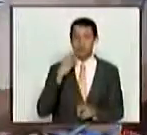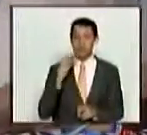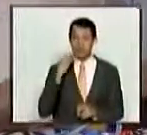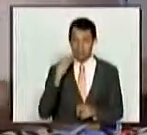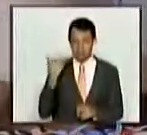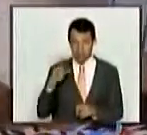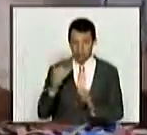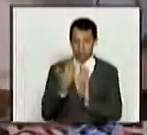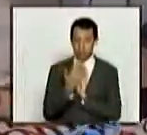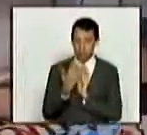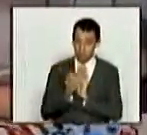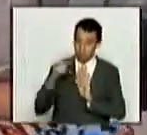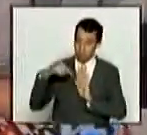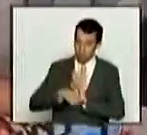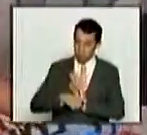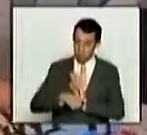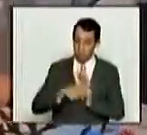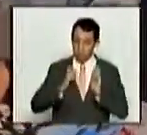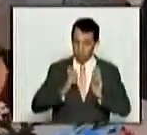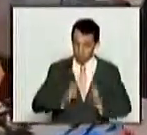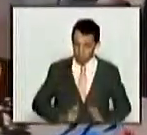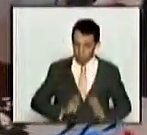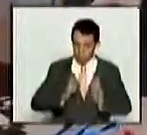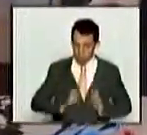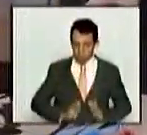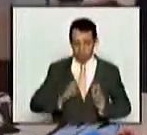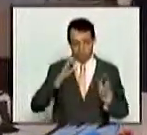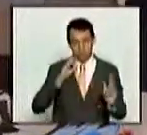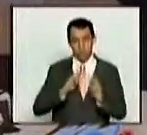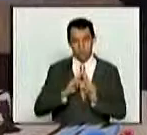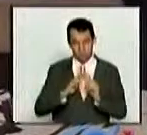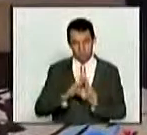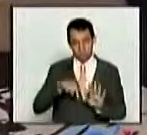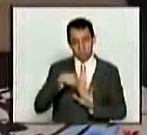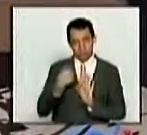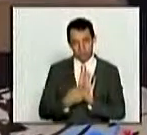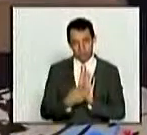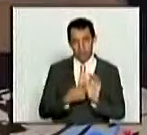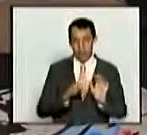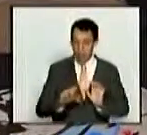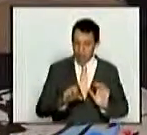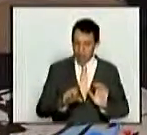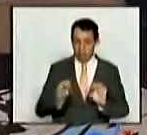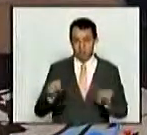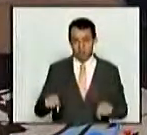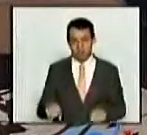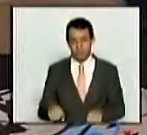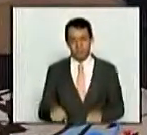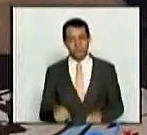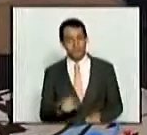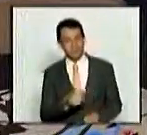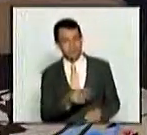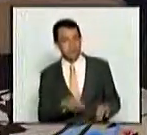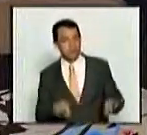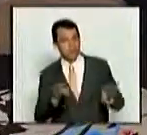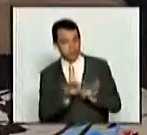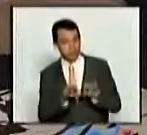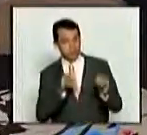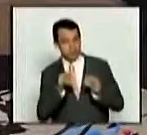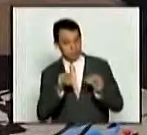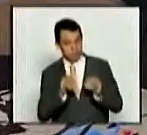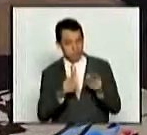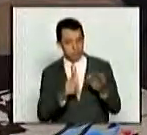de posturas, de ciertos requisitos para poder manipular la columna. Es muy importante que aclaremos algo con